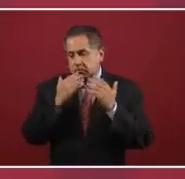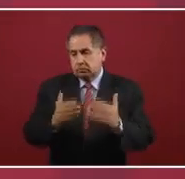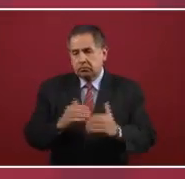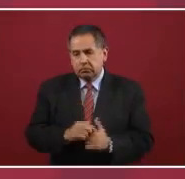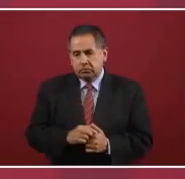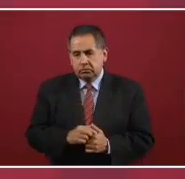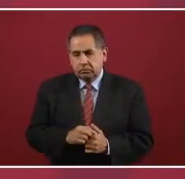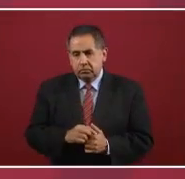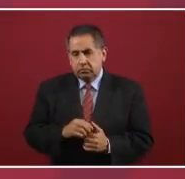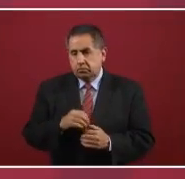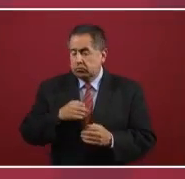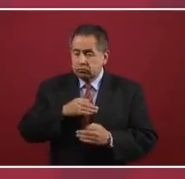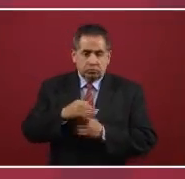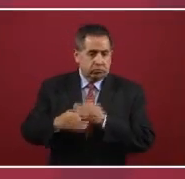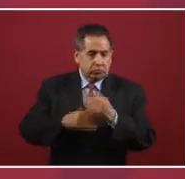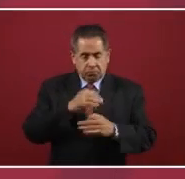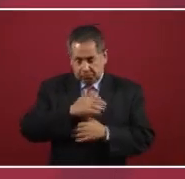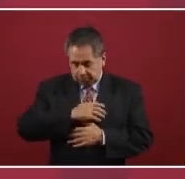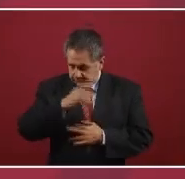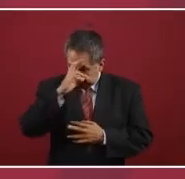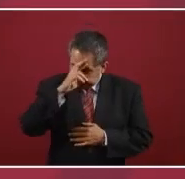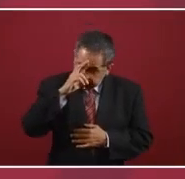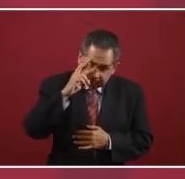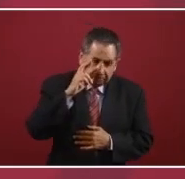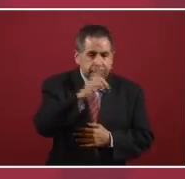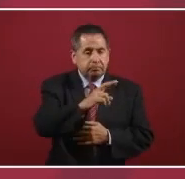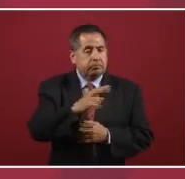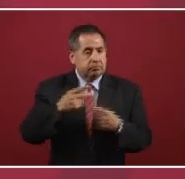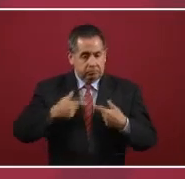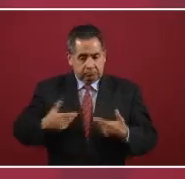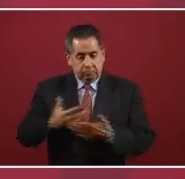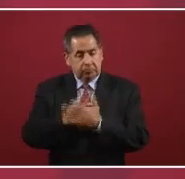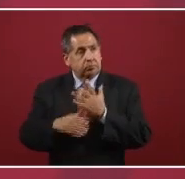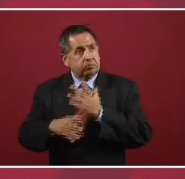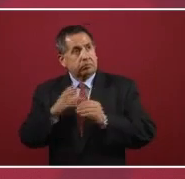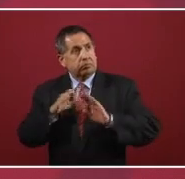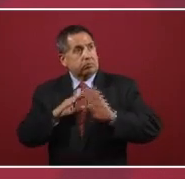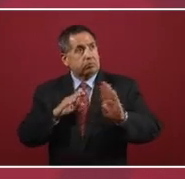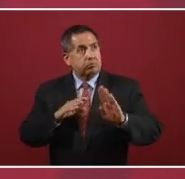eso, todo nuestro respeto a los migrantes.